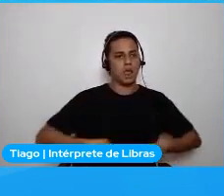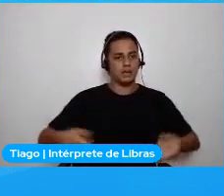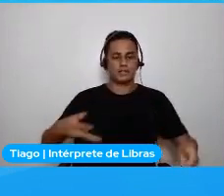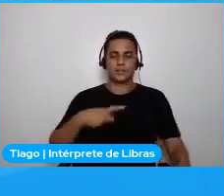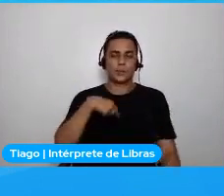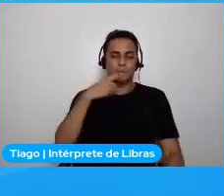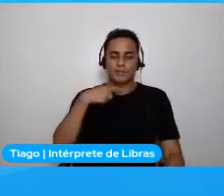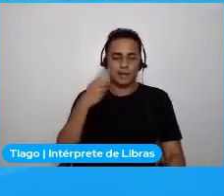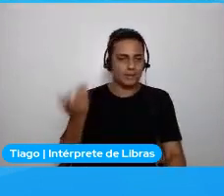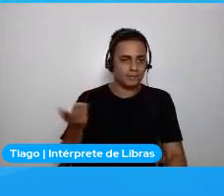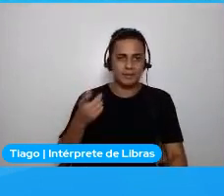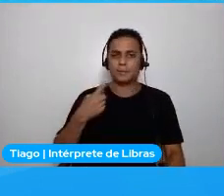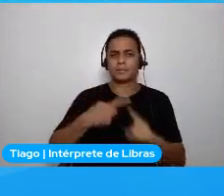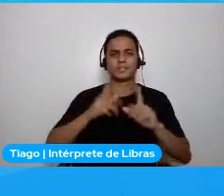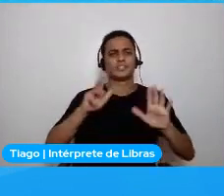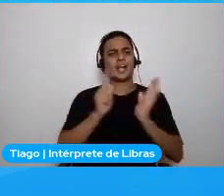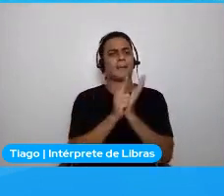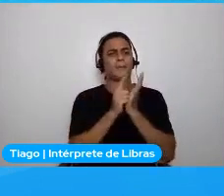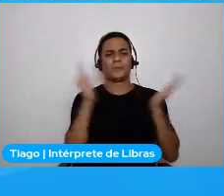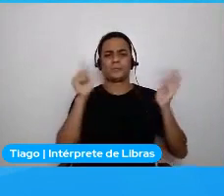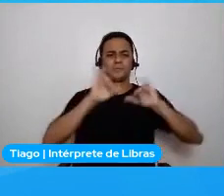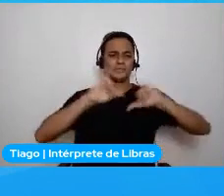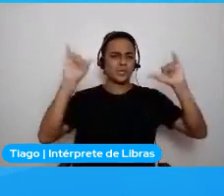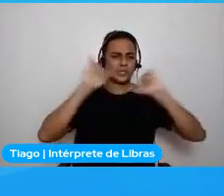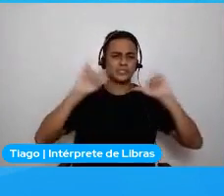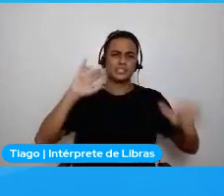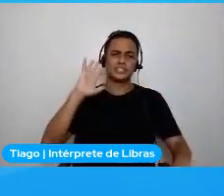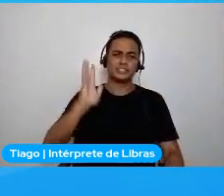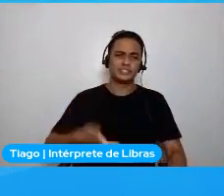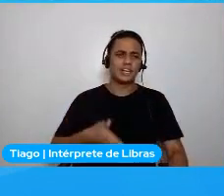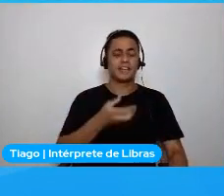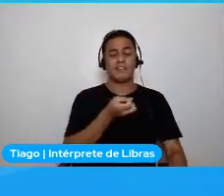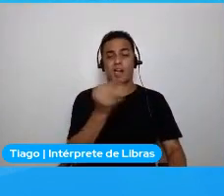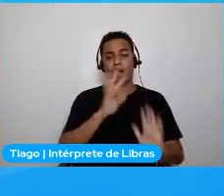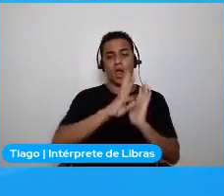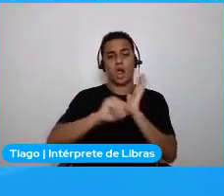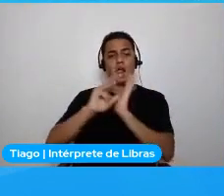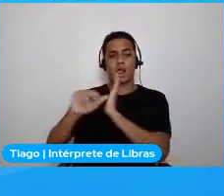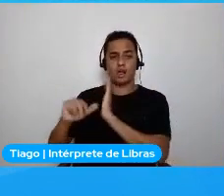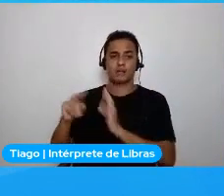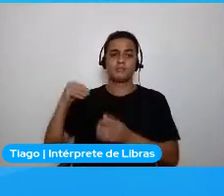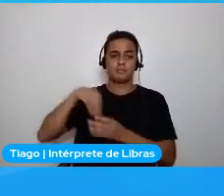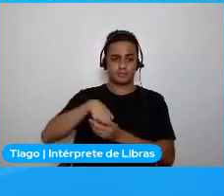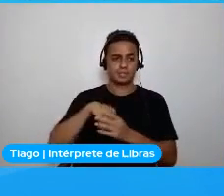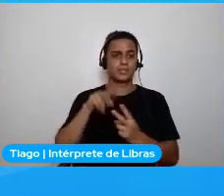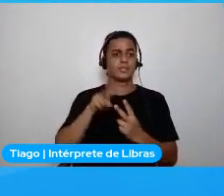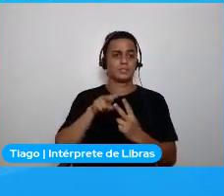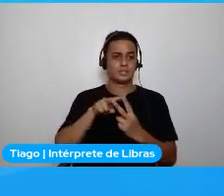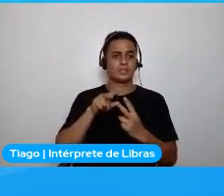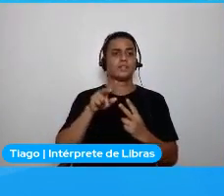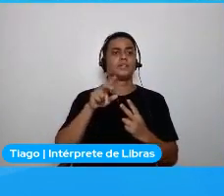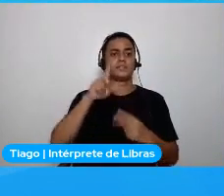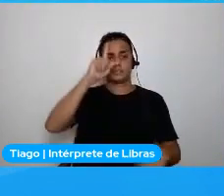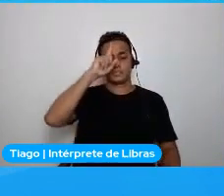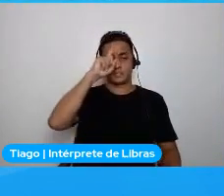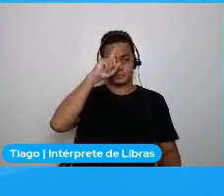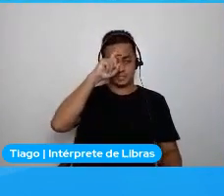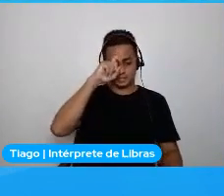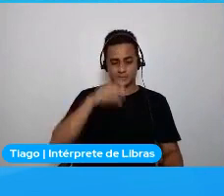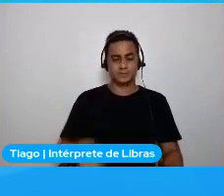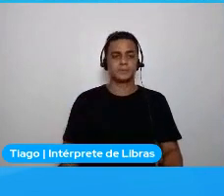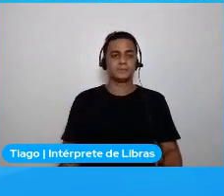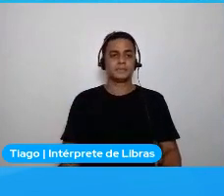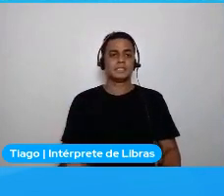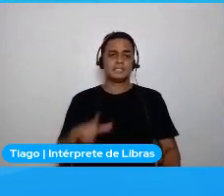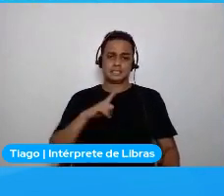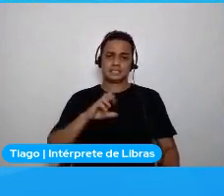porque salió en las noticias, era público, todos los casos de corrupción que hubieron en esos dos hospitales. Y hay una relación